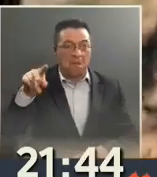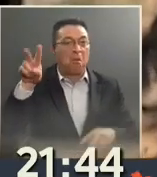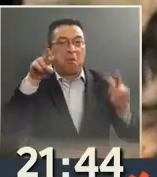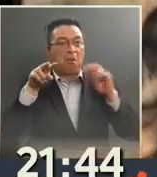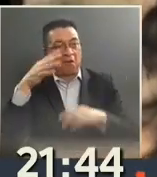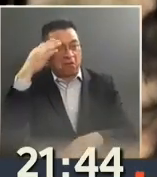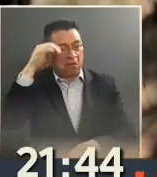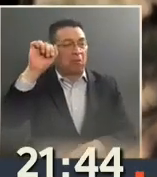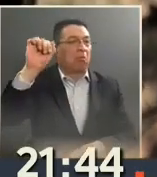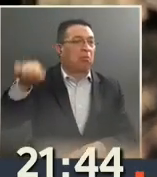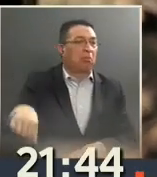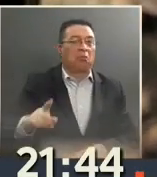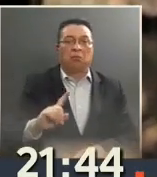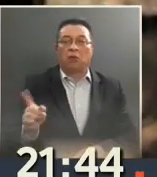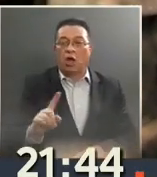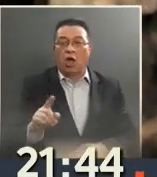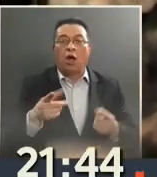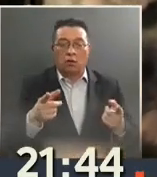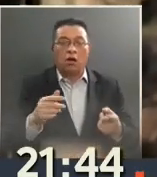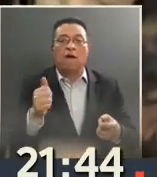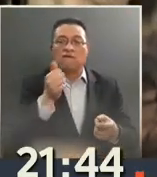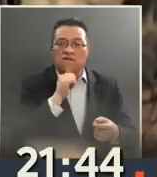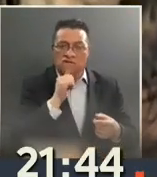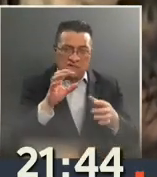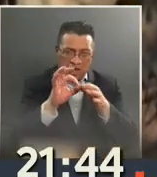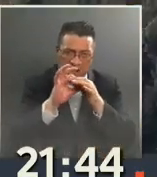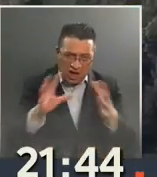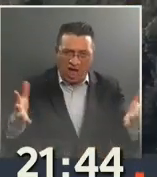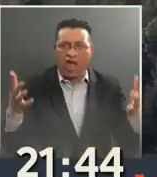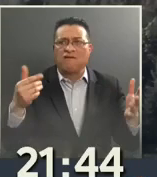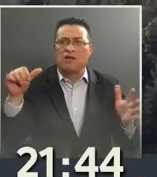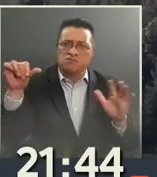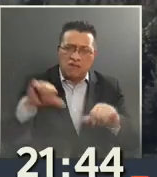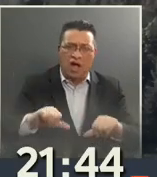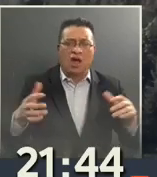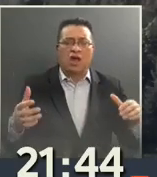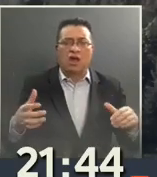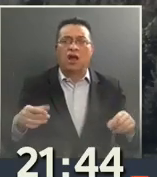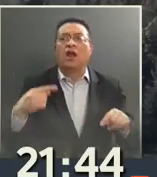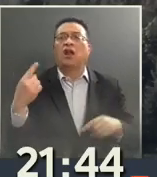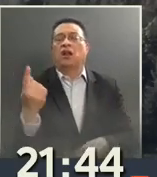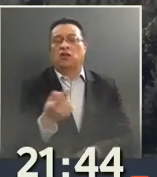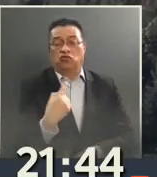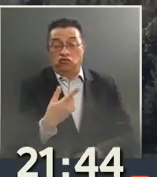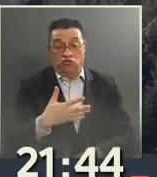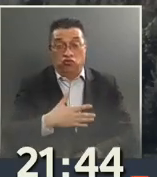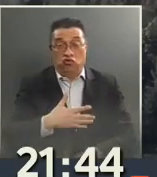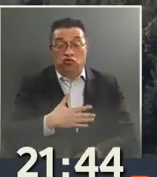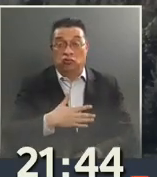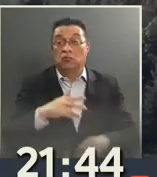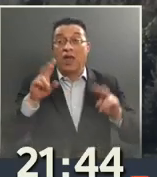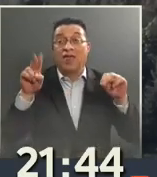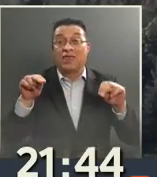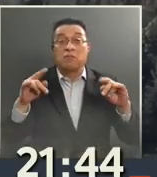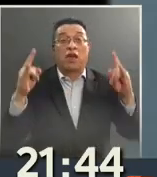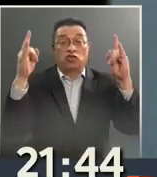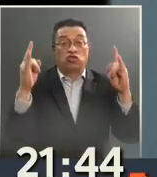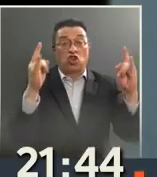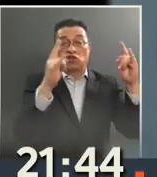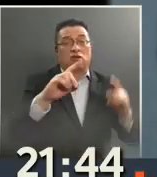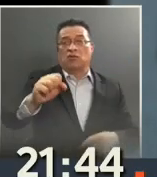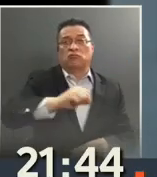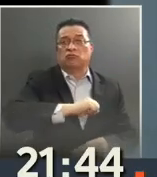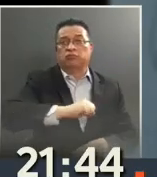este instrumento regulador, es una falta gravísima. Mira, la verdad es que por nosotros el tema es no a las torres, que no se haga. Es un